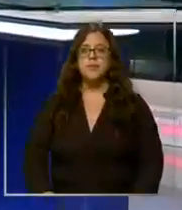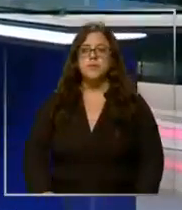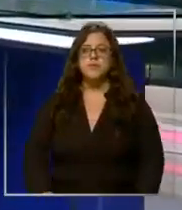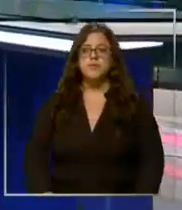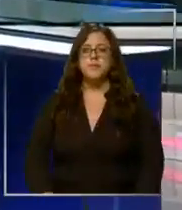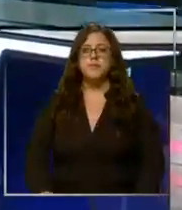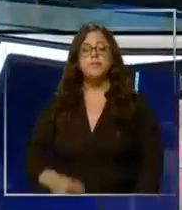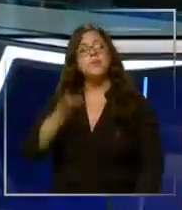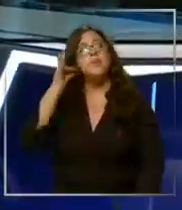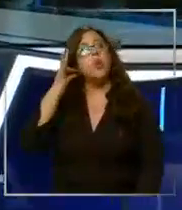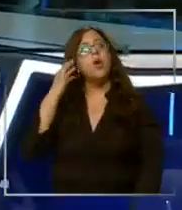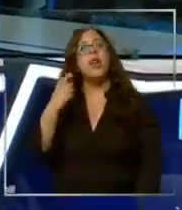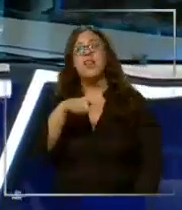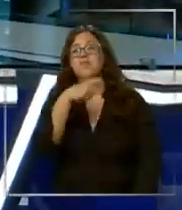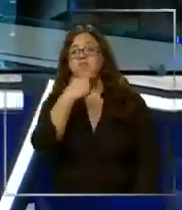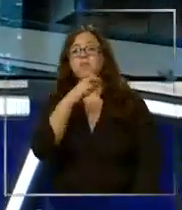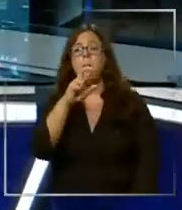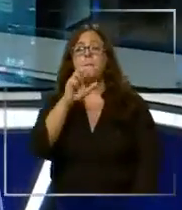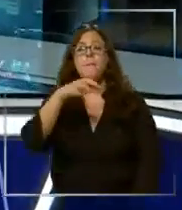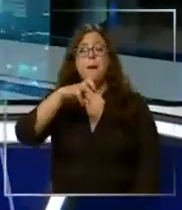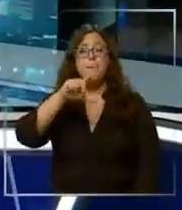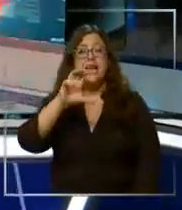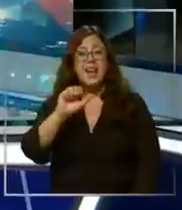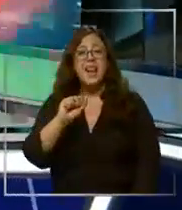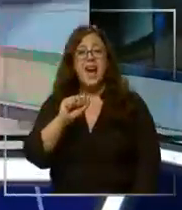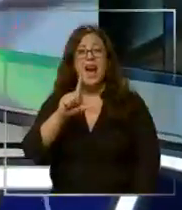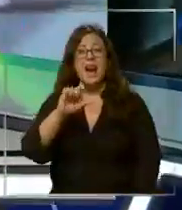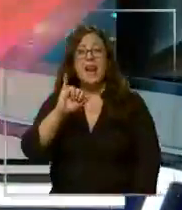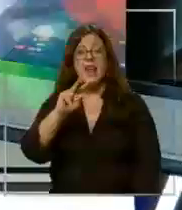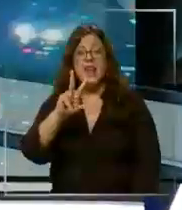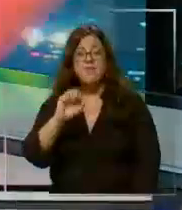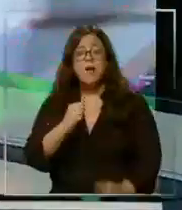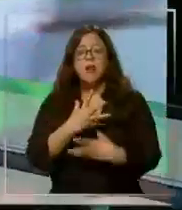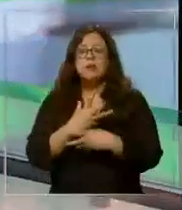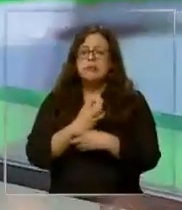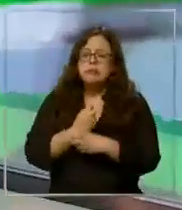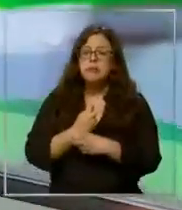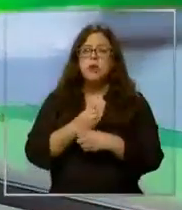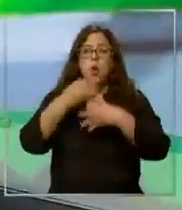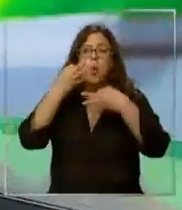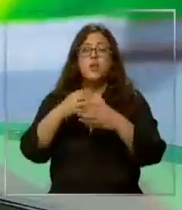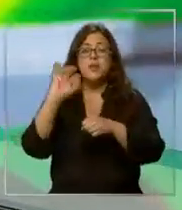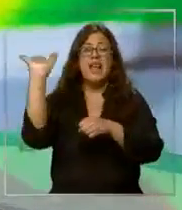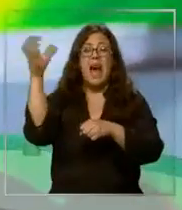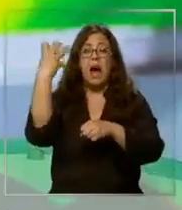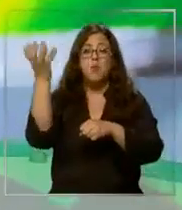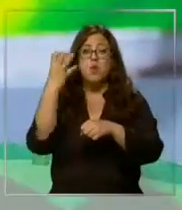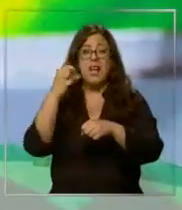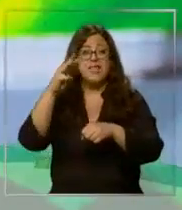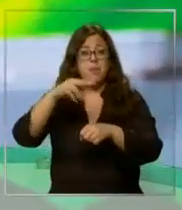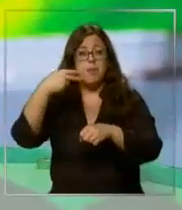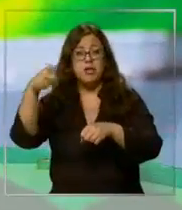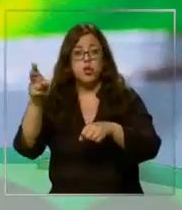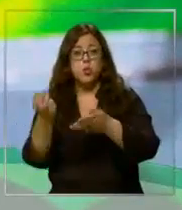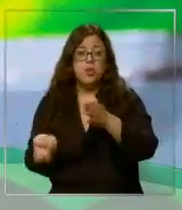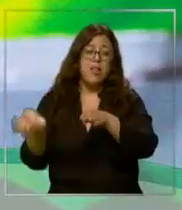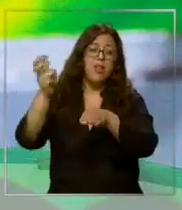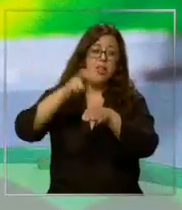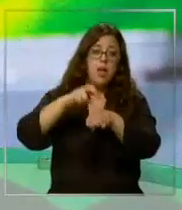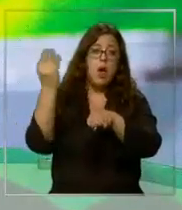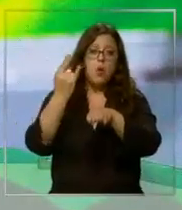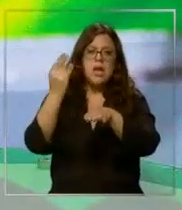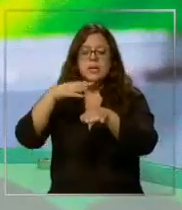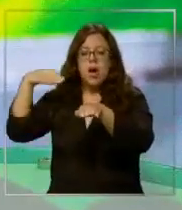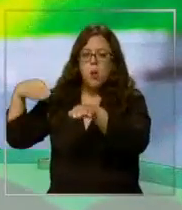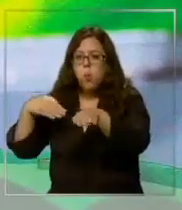La comediante Pamela Leiva vivió una situación angustiante cuando iba en su auto siguiendo a la ambulancia que llevaba a su madre en una